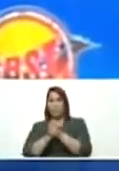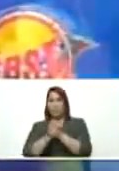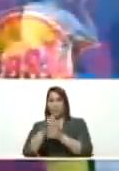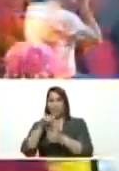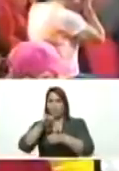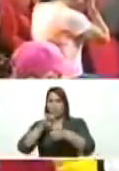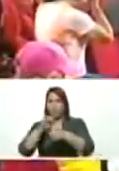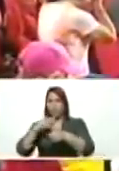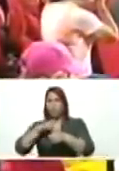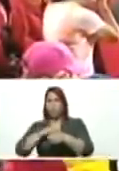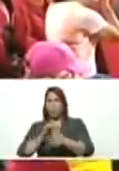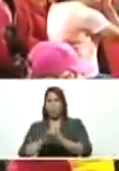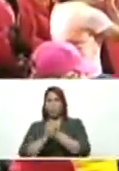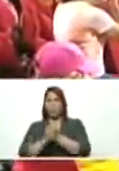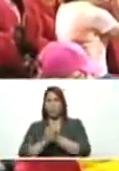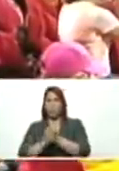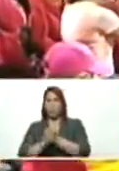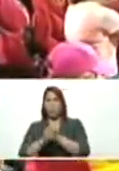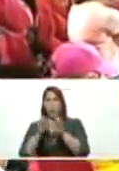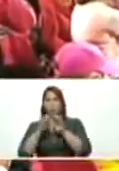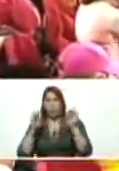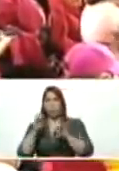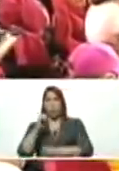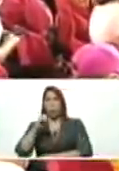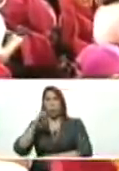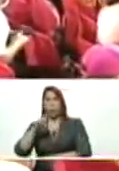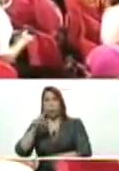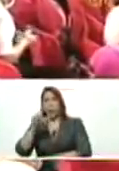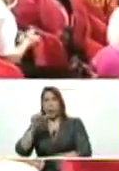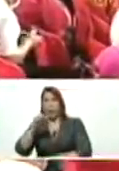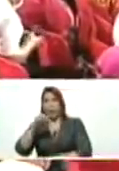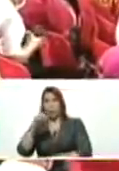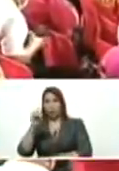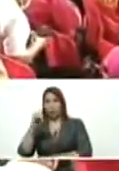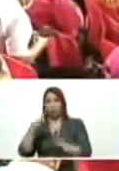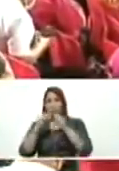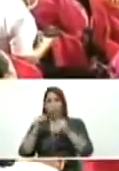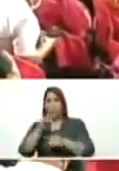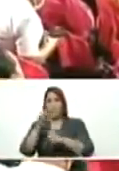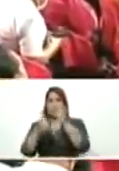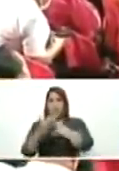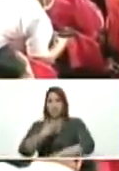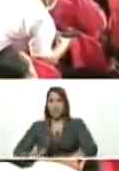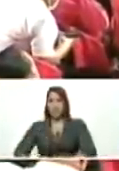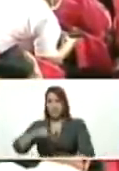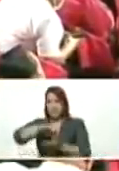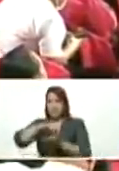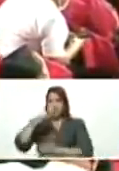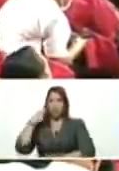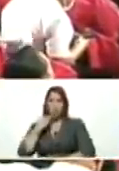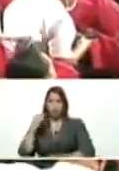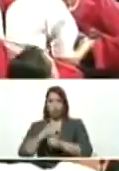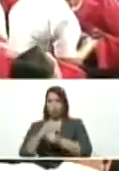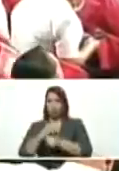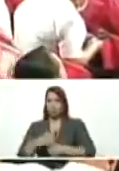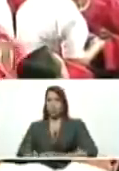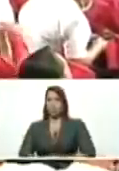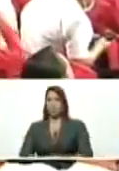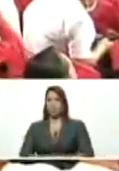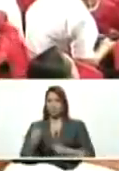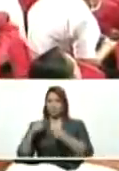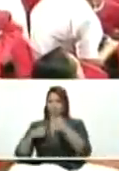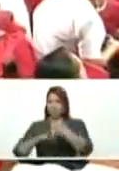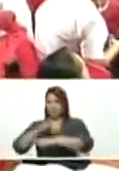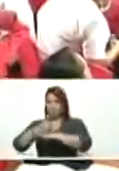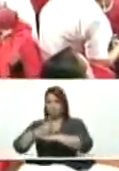nuestro hermano orlando de educación y a todos los precios presidentes de la central bolivariana y los demás un